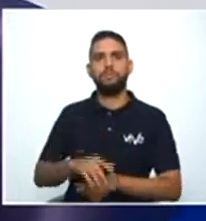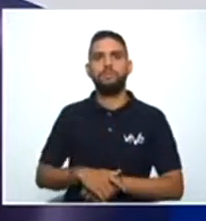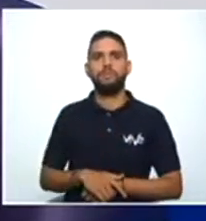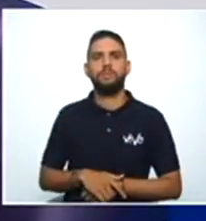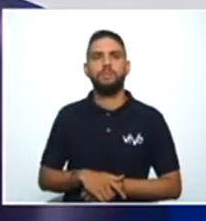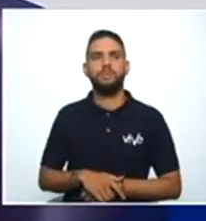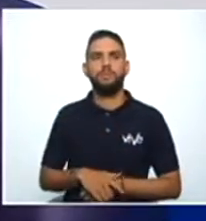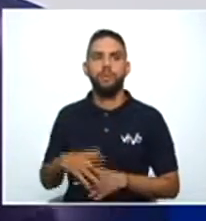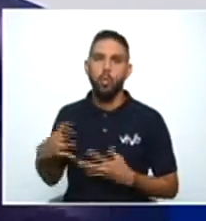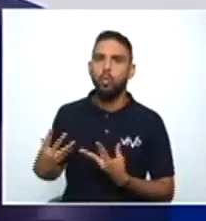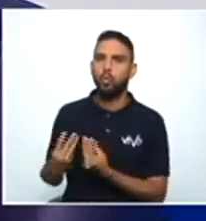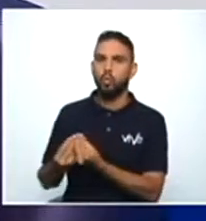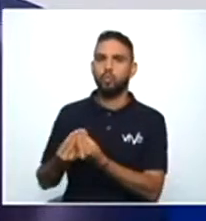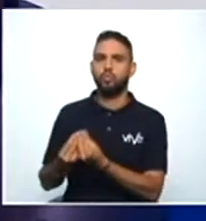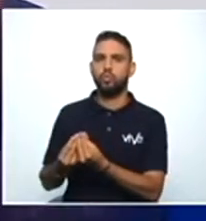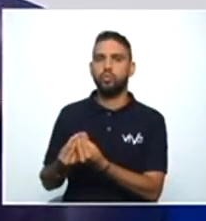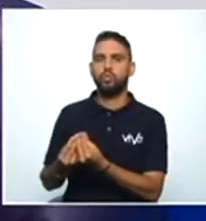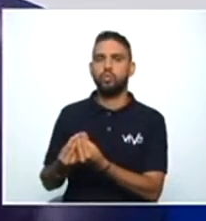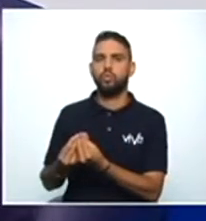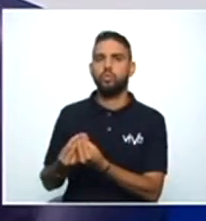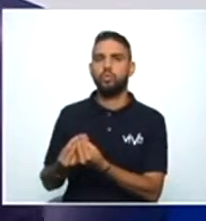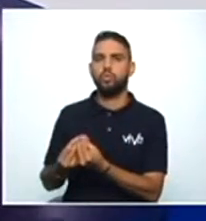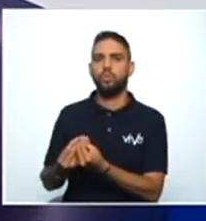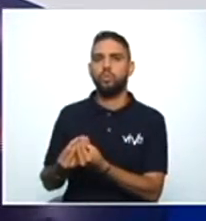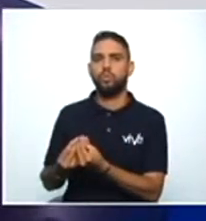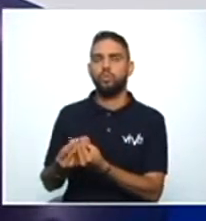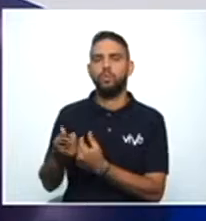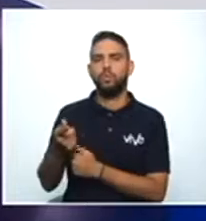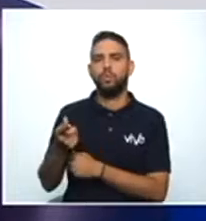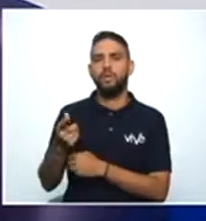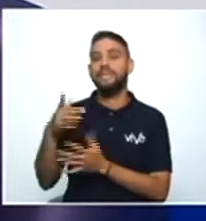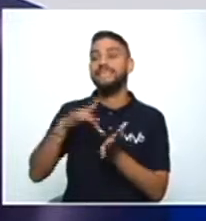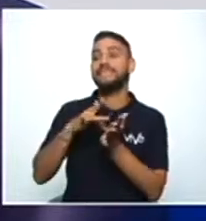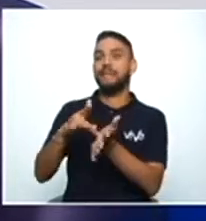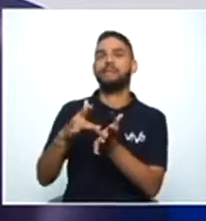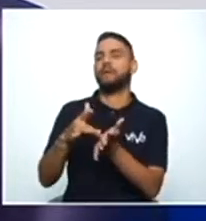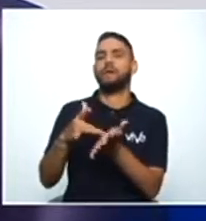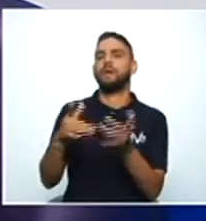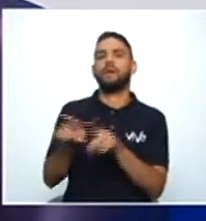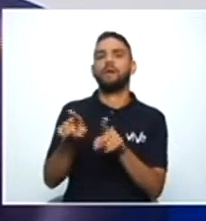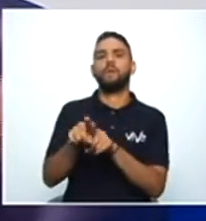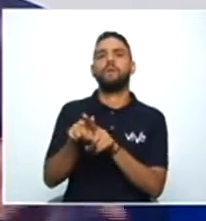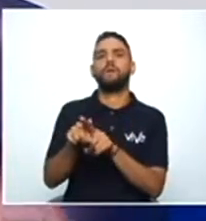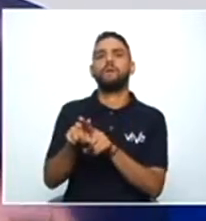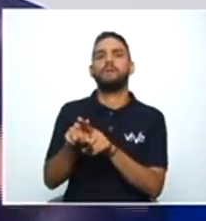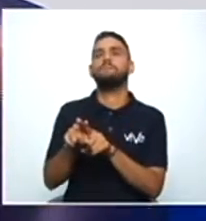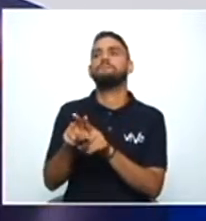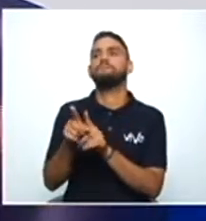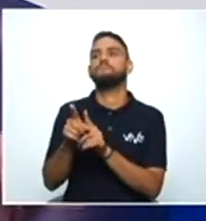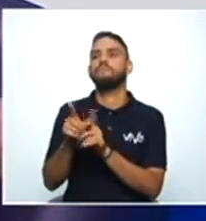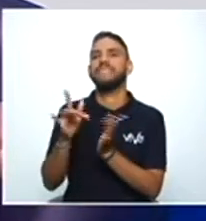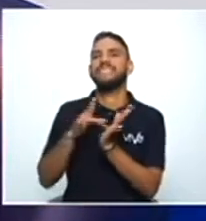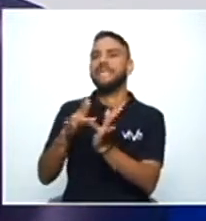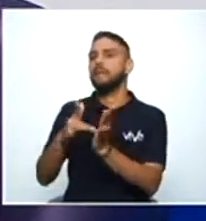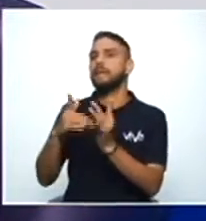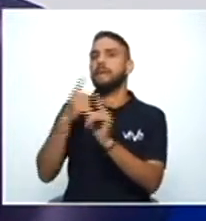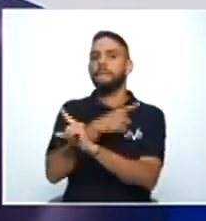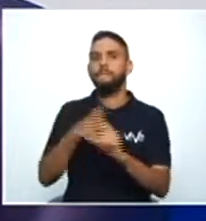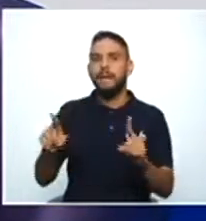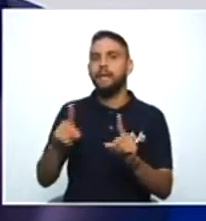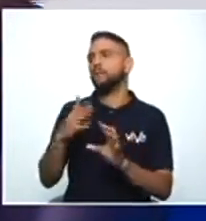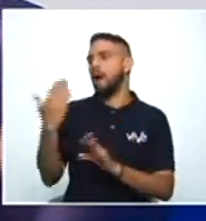el acompañamiento que se le realiza en todo su alrededor obviamente hacer un si es solamente una parte de todo lo que bien tiene que venir venir de una